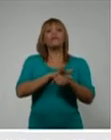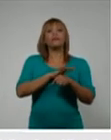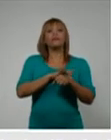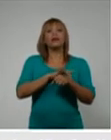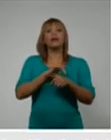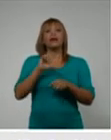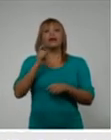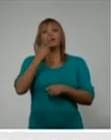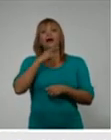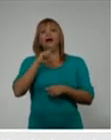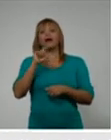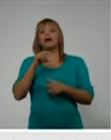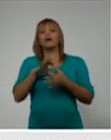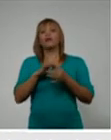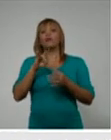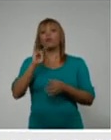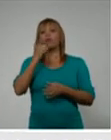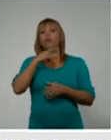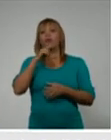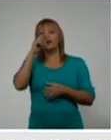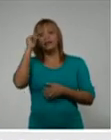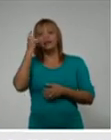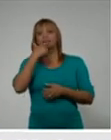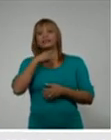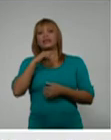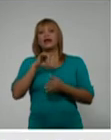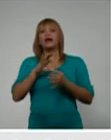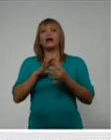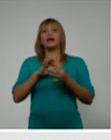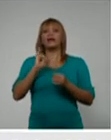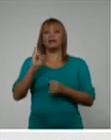Kawasaki, atendidos en nuestro país,